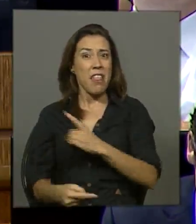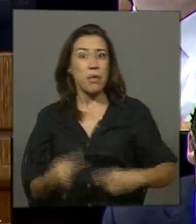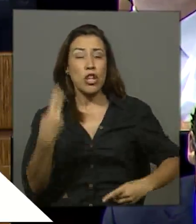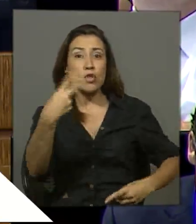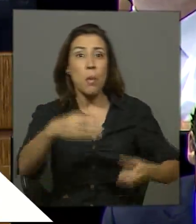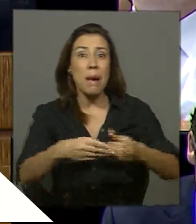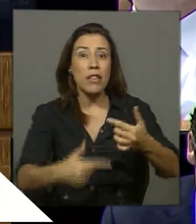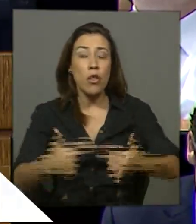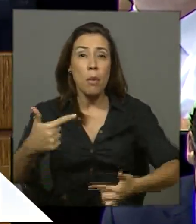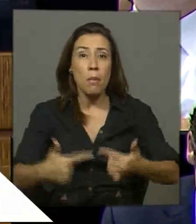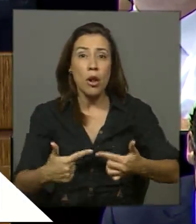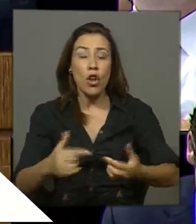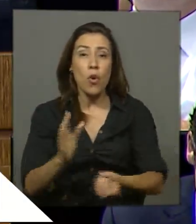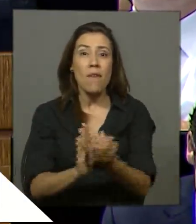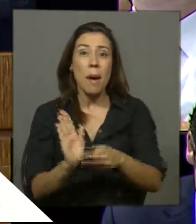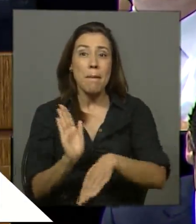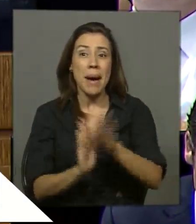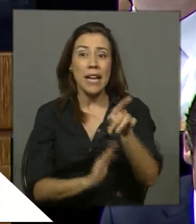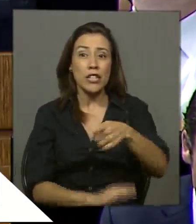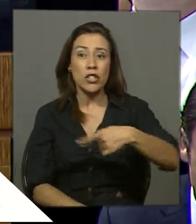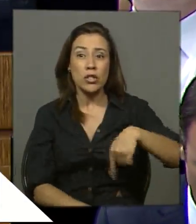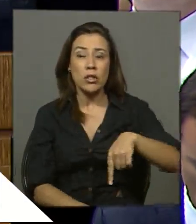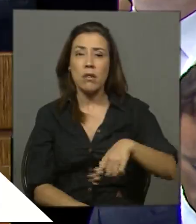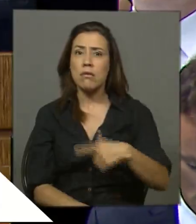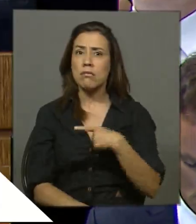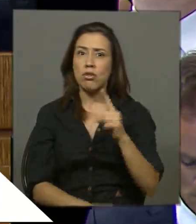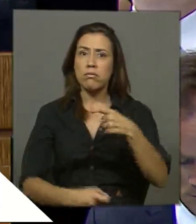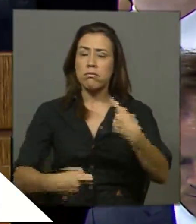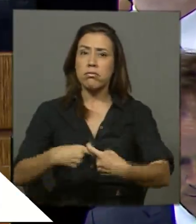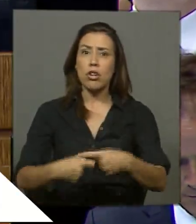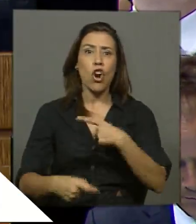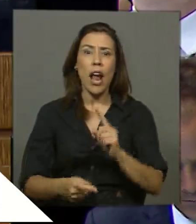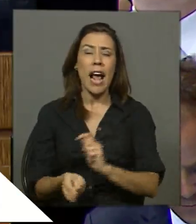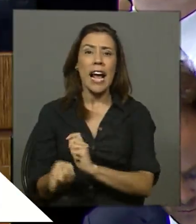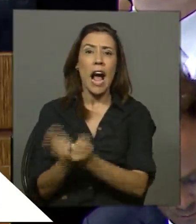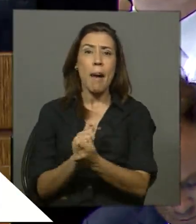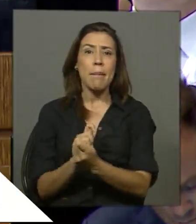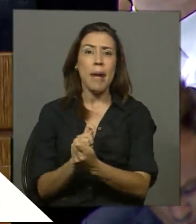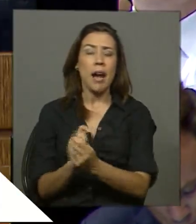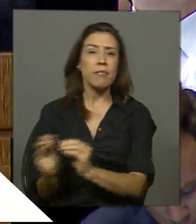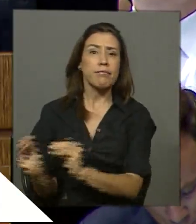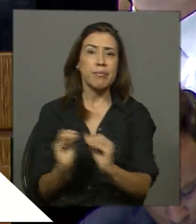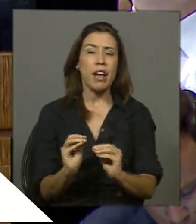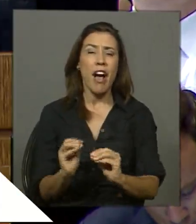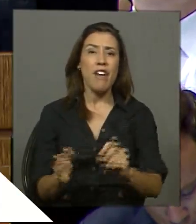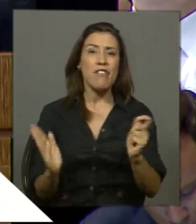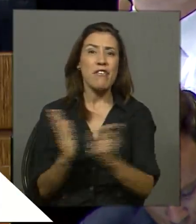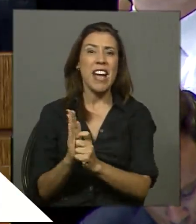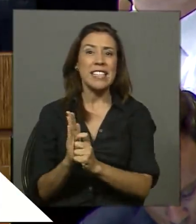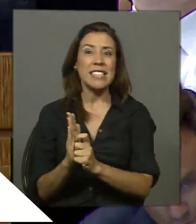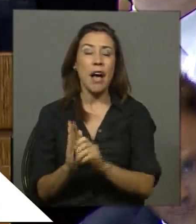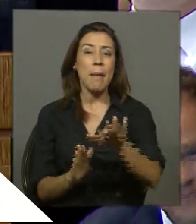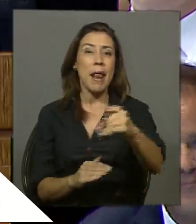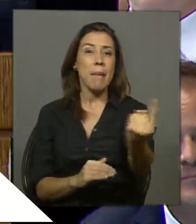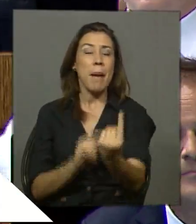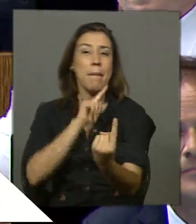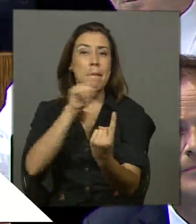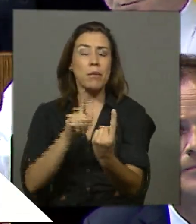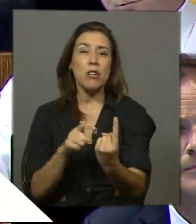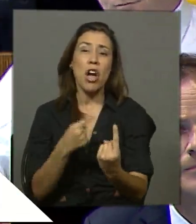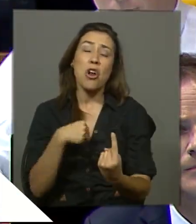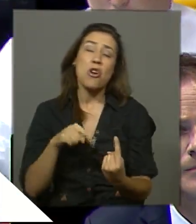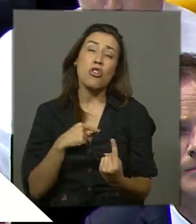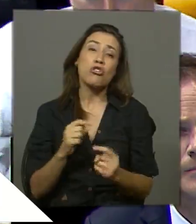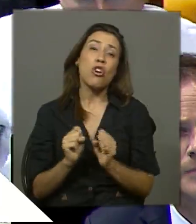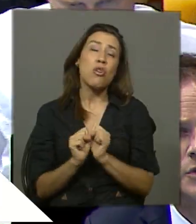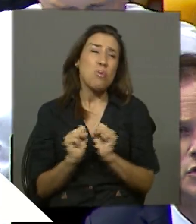coalición de la nueva mayoría no quisieron modificar la fecha de la interpelación no quisimos